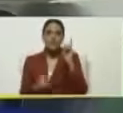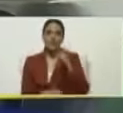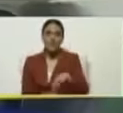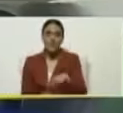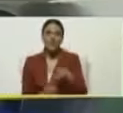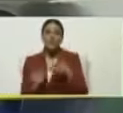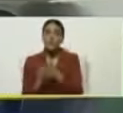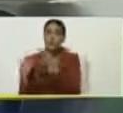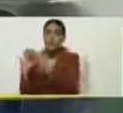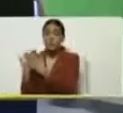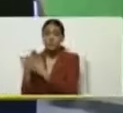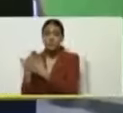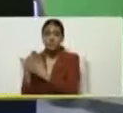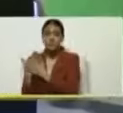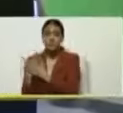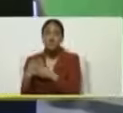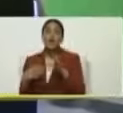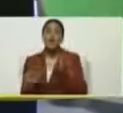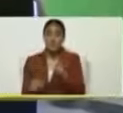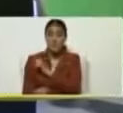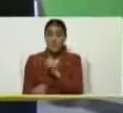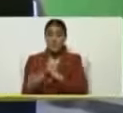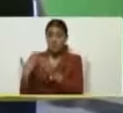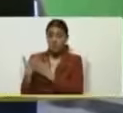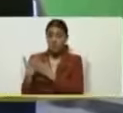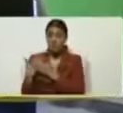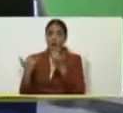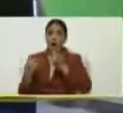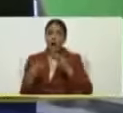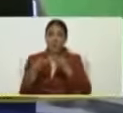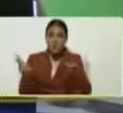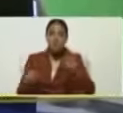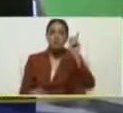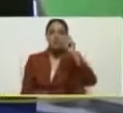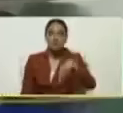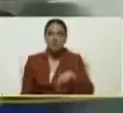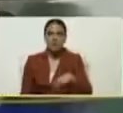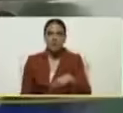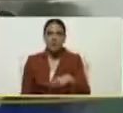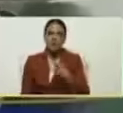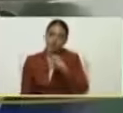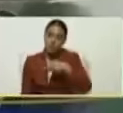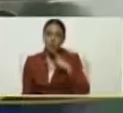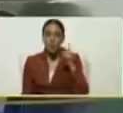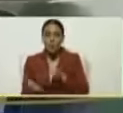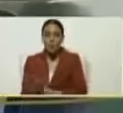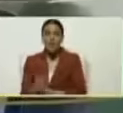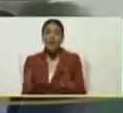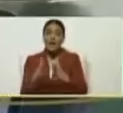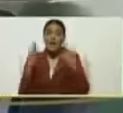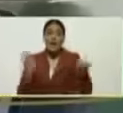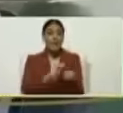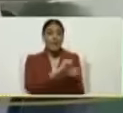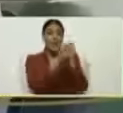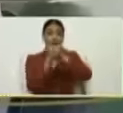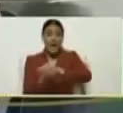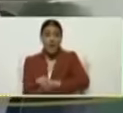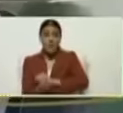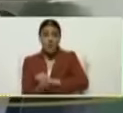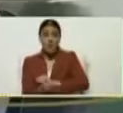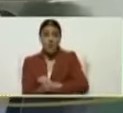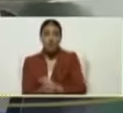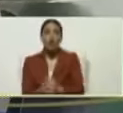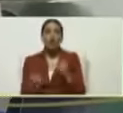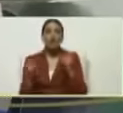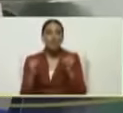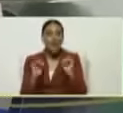tú me pediste en público y después me dijiste en privado. Los grandes cambios y transformaciones tienen que